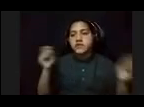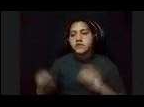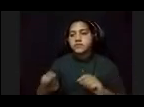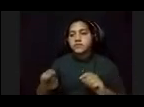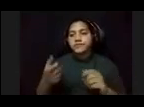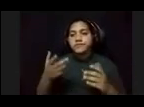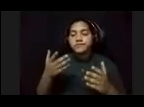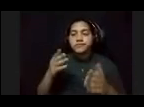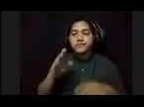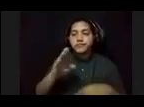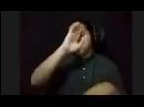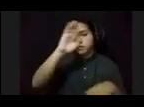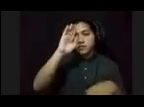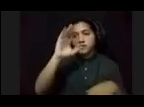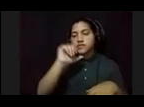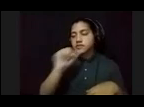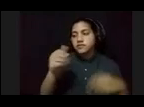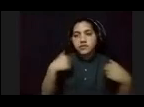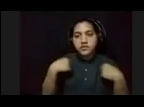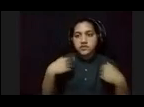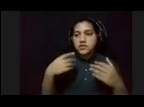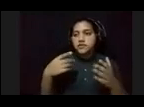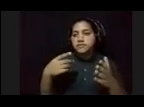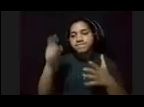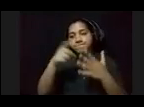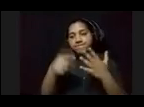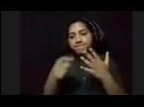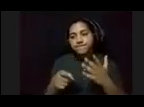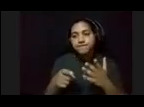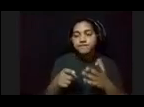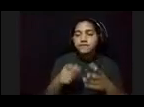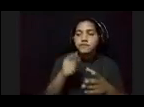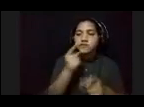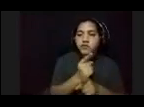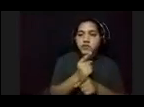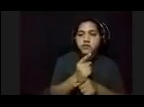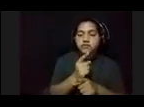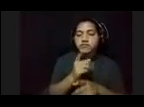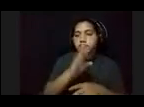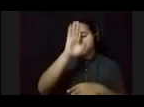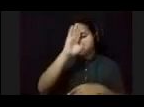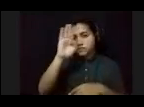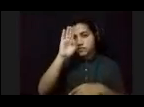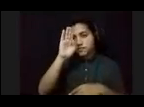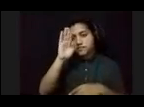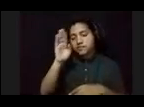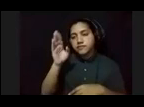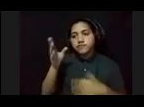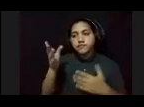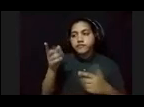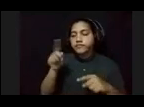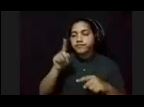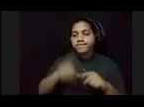no reunió las condiciones sanitarias propias de un hospital. Tampoco pues se logró instalar